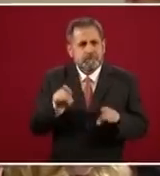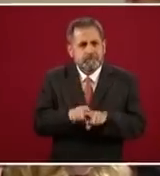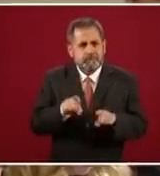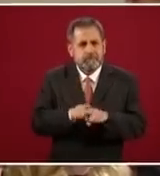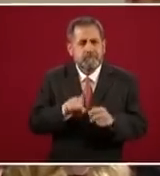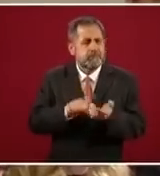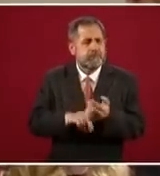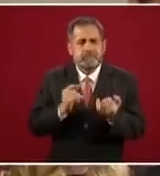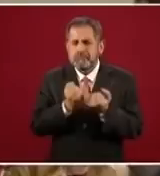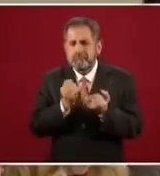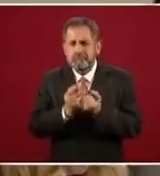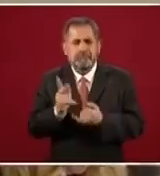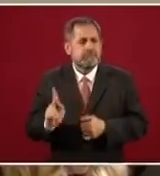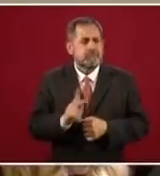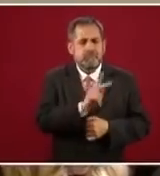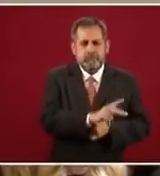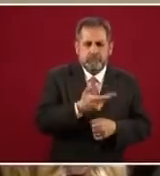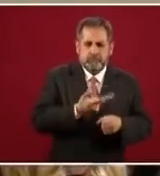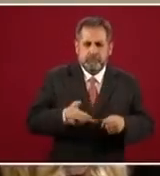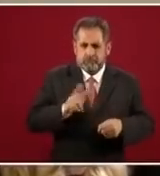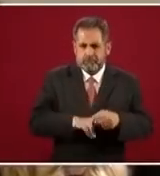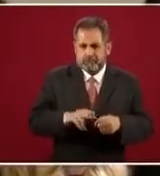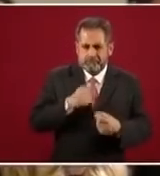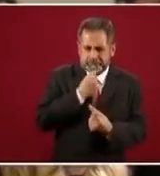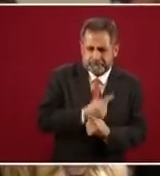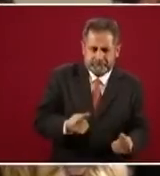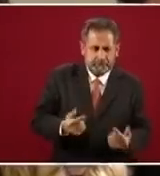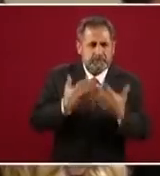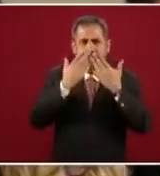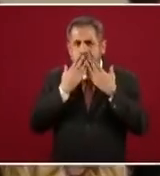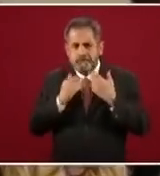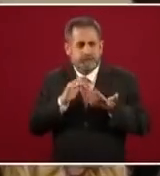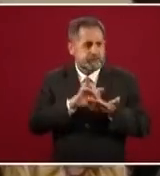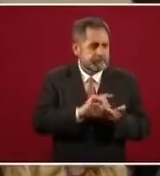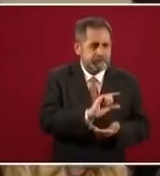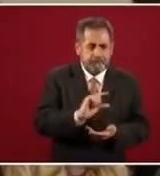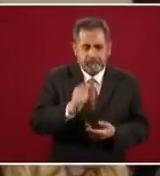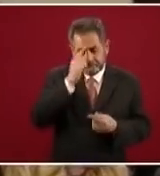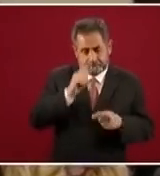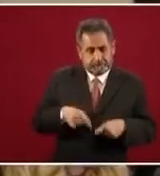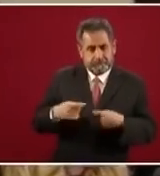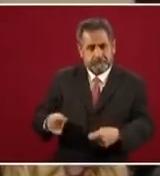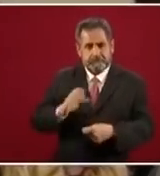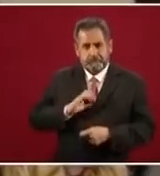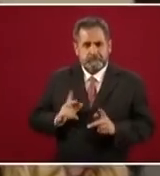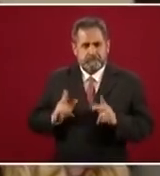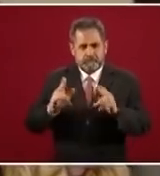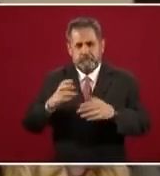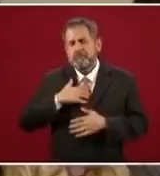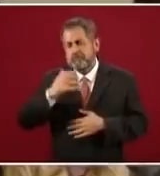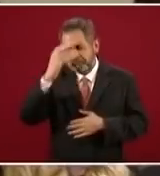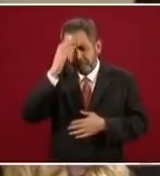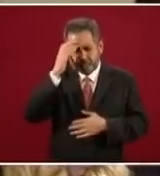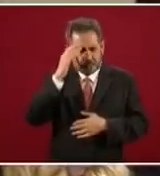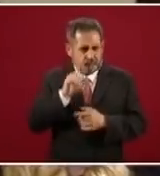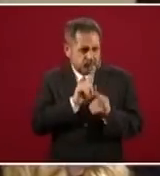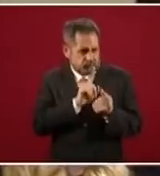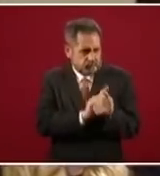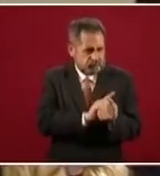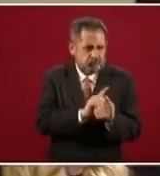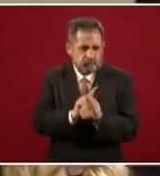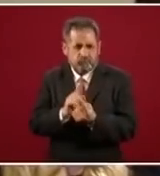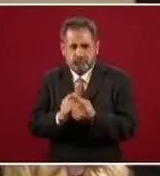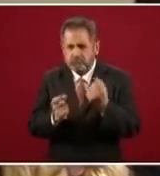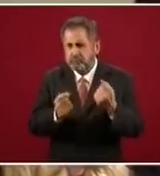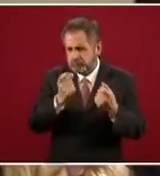en el hospital infantil, es decir, de ausencia de medicamentos para atender las situaciones de cáncer. Yo he conocido incluso de primera mano algunas